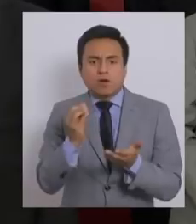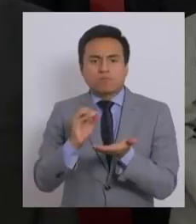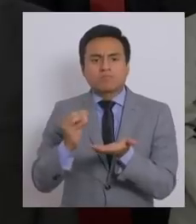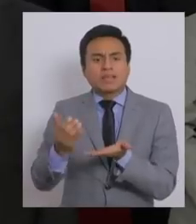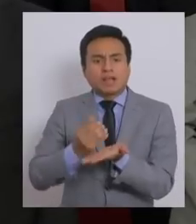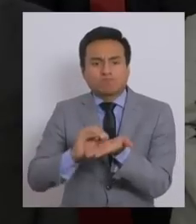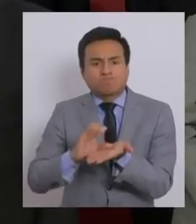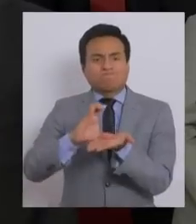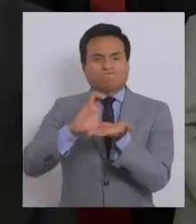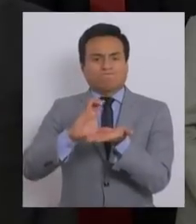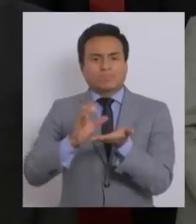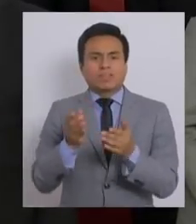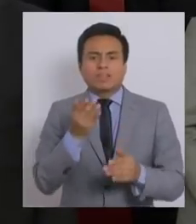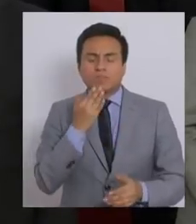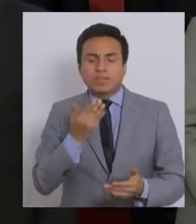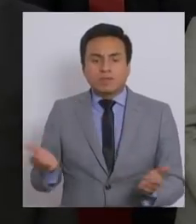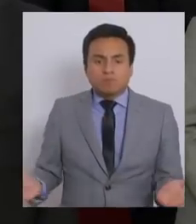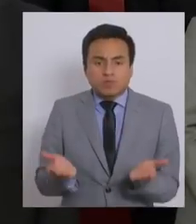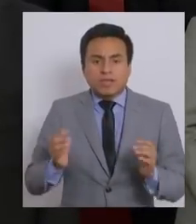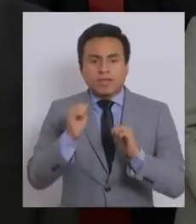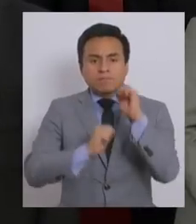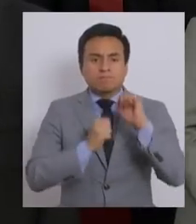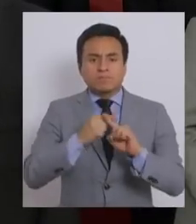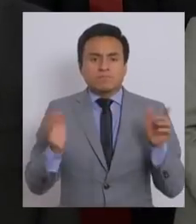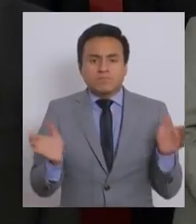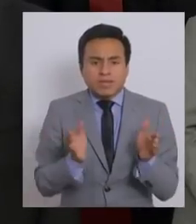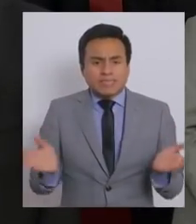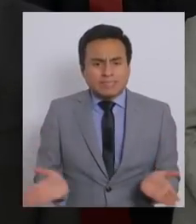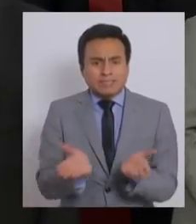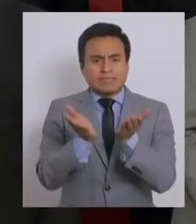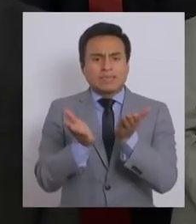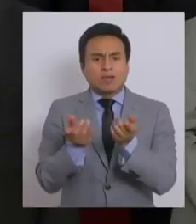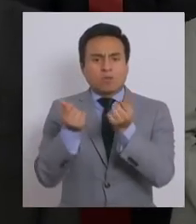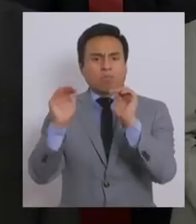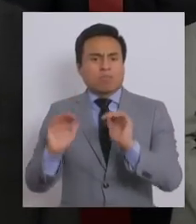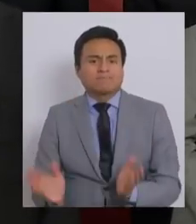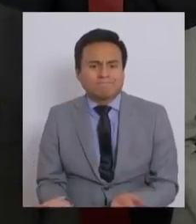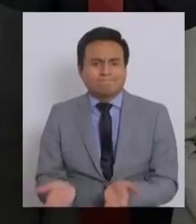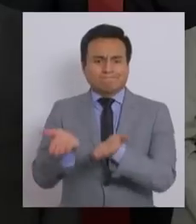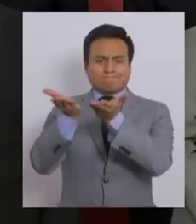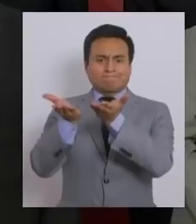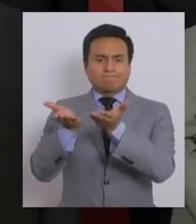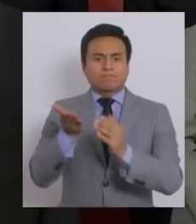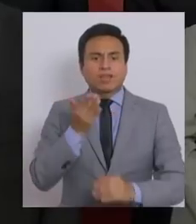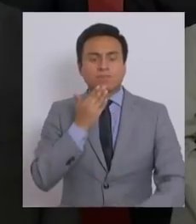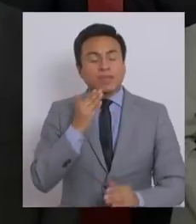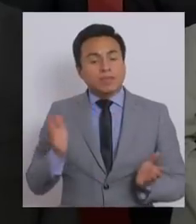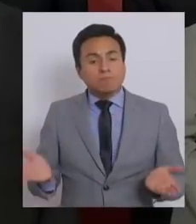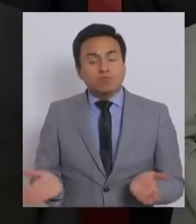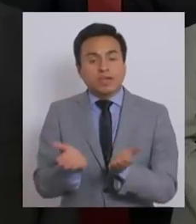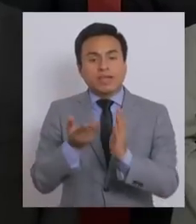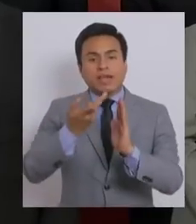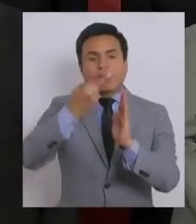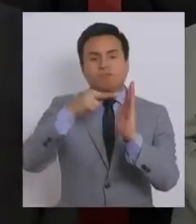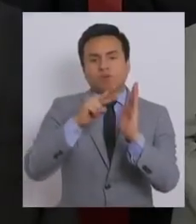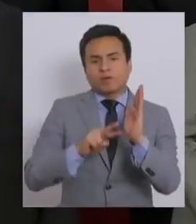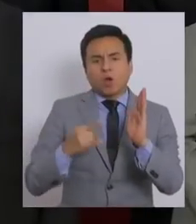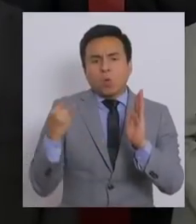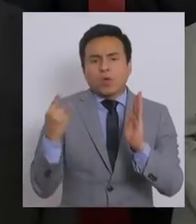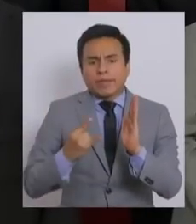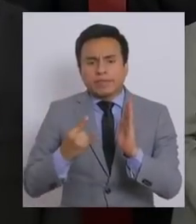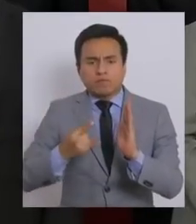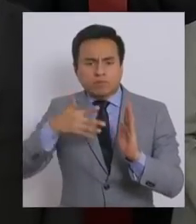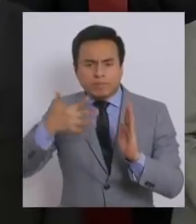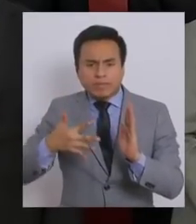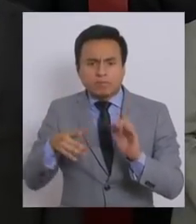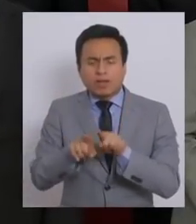salarios, impulsar a las pymes, reactivar nuestra economía, impulsar reformas urgentes y